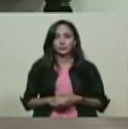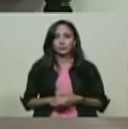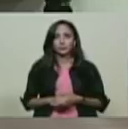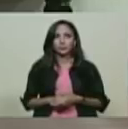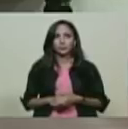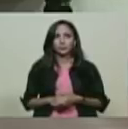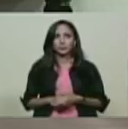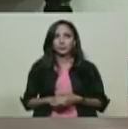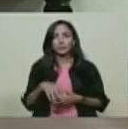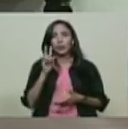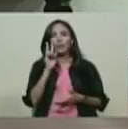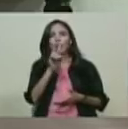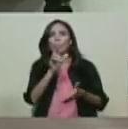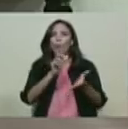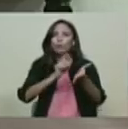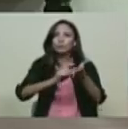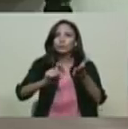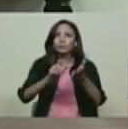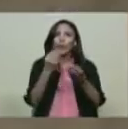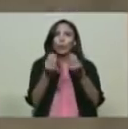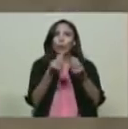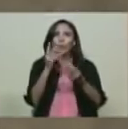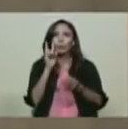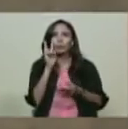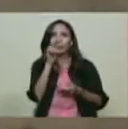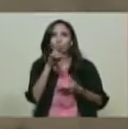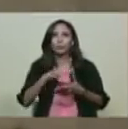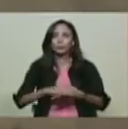BQR, usted ve por aquí,